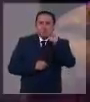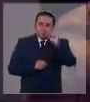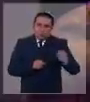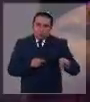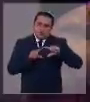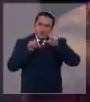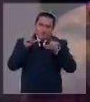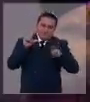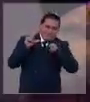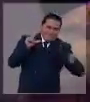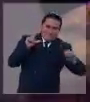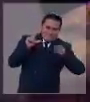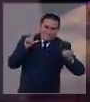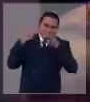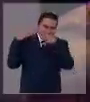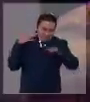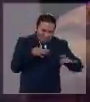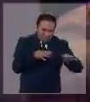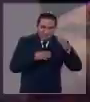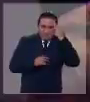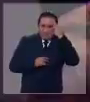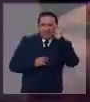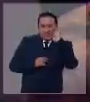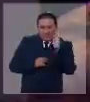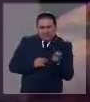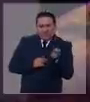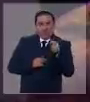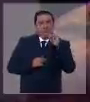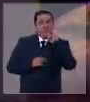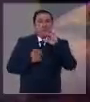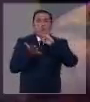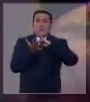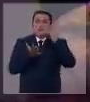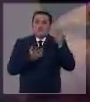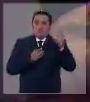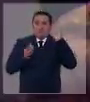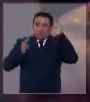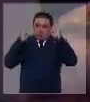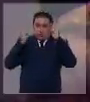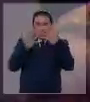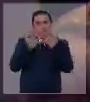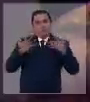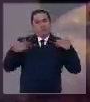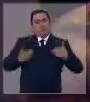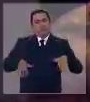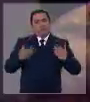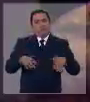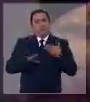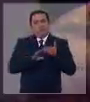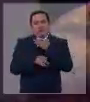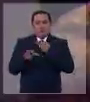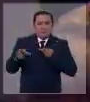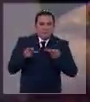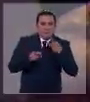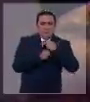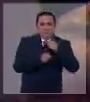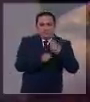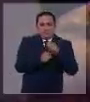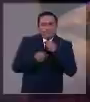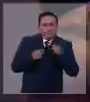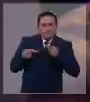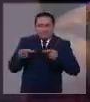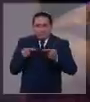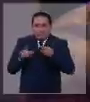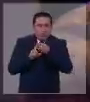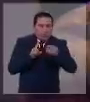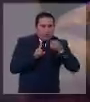este espléndido museo las facilidades otorgadas para el desarrollo de este encuentro. Y ahora sí, damos la